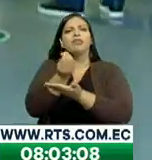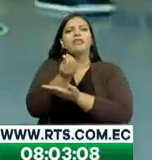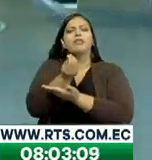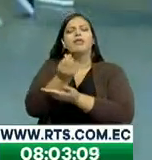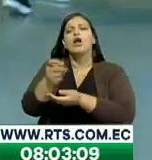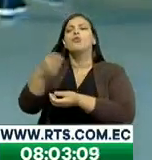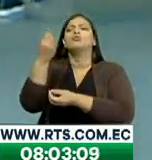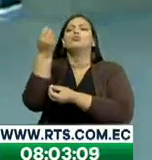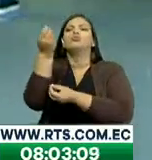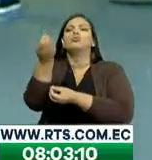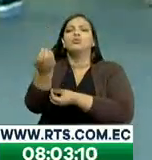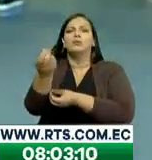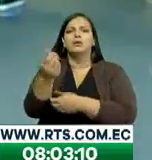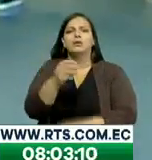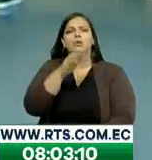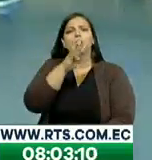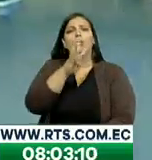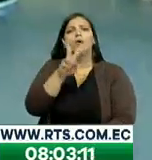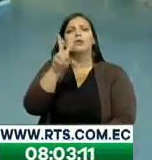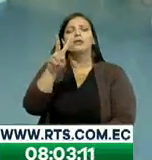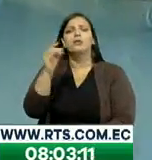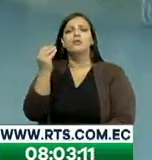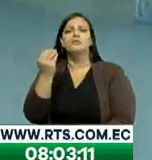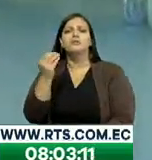42 centavos de dólares a su cuenta.